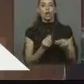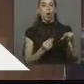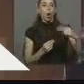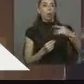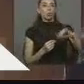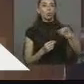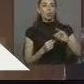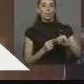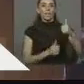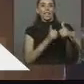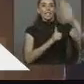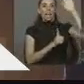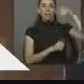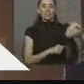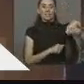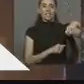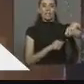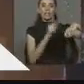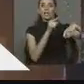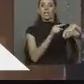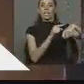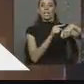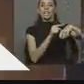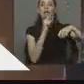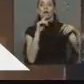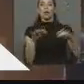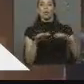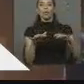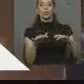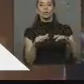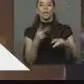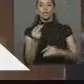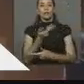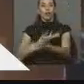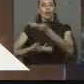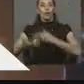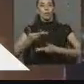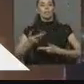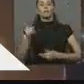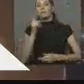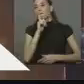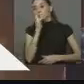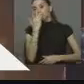el candidato a senador se quedara él con el uso exclusivo, no lo compartiera con él.